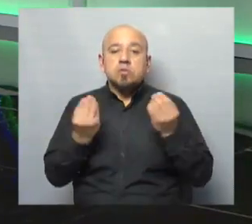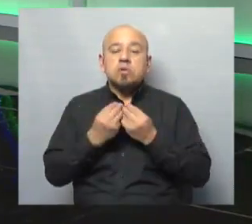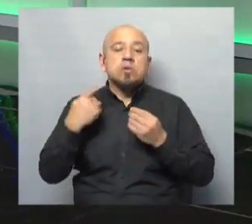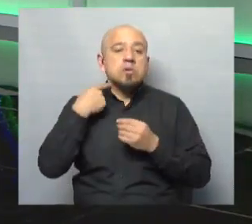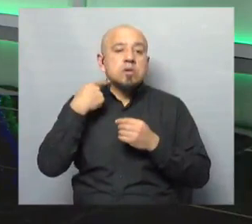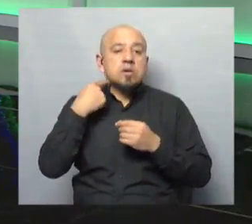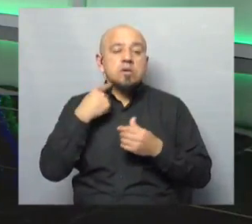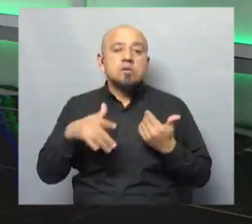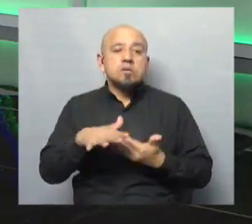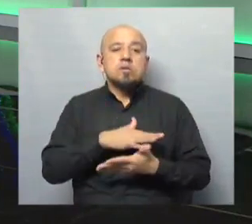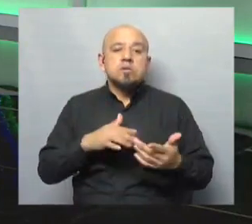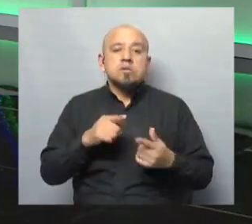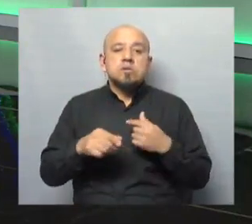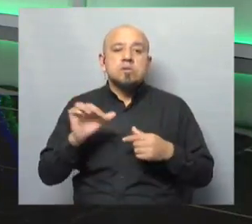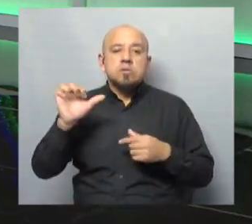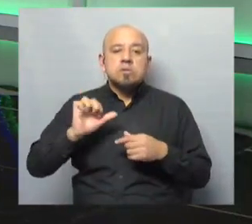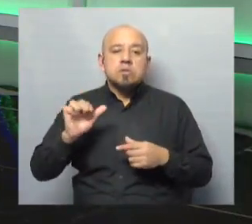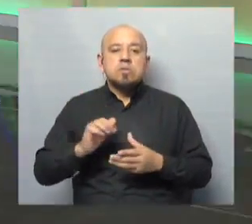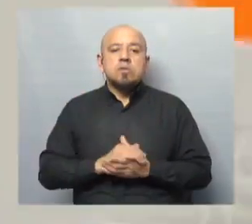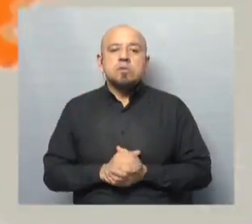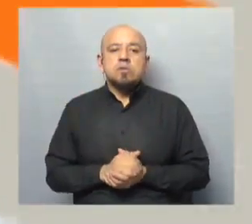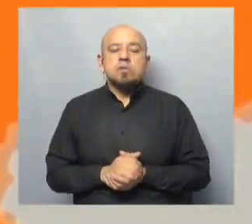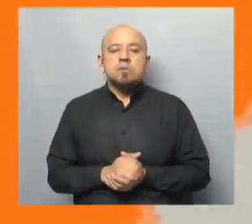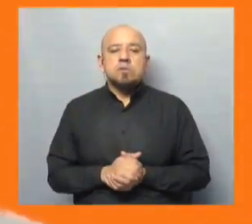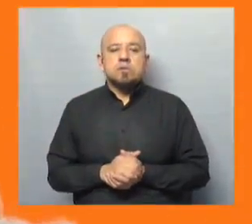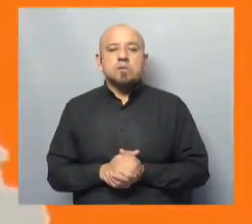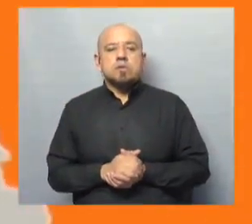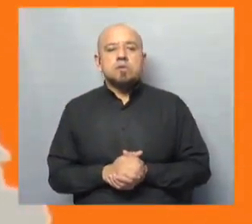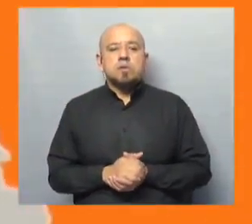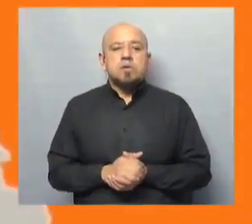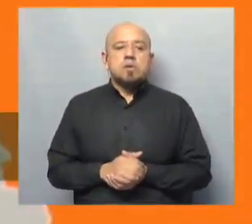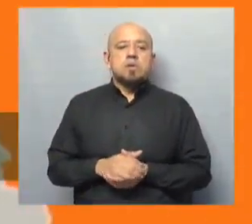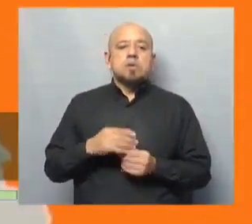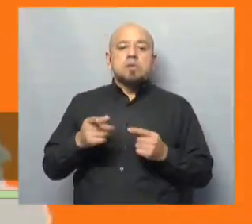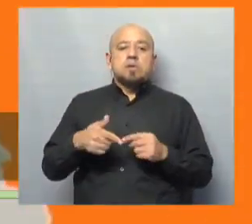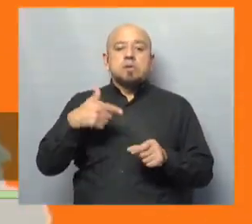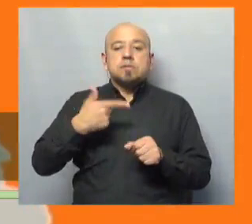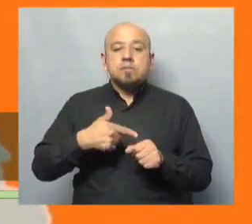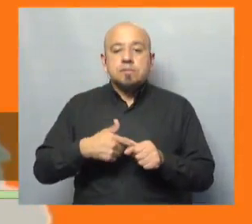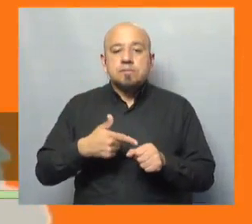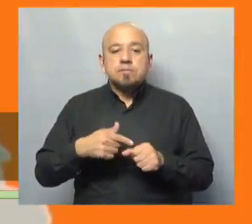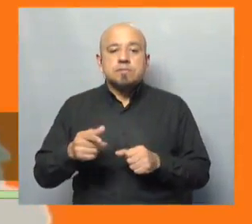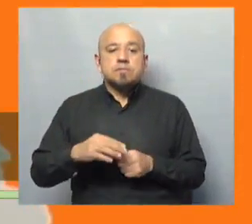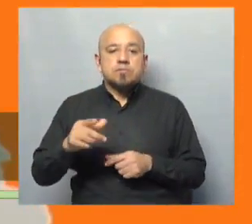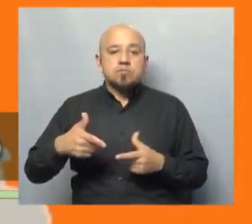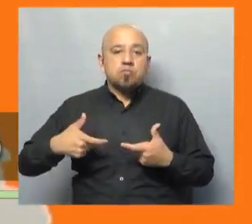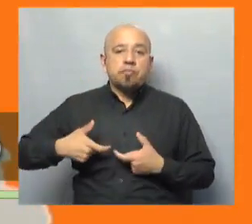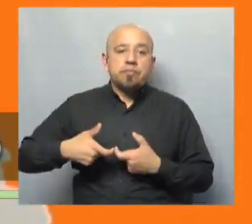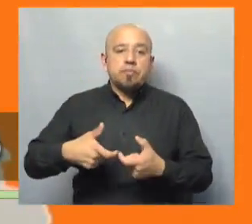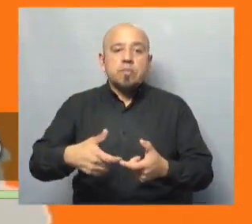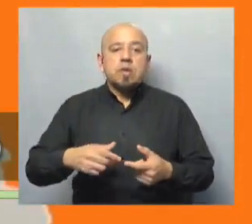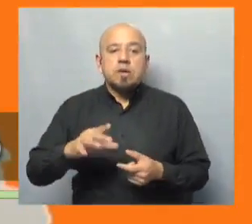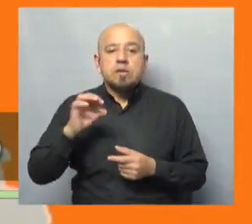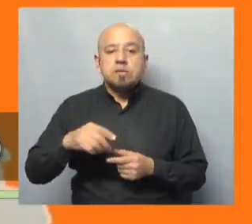agravar más las cosas para europa y los flujos del combustible se redujeron a cero en el gasoducto nord stream 1